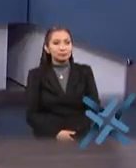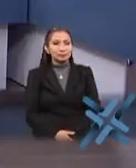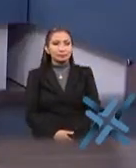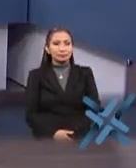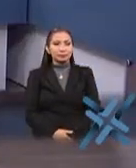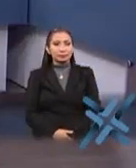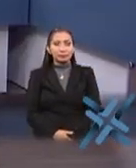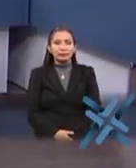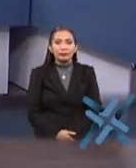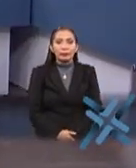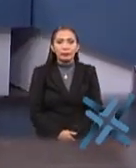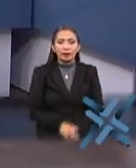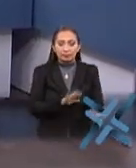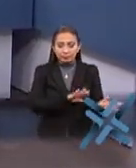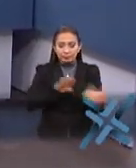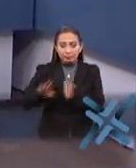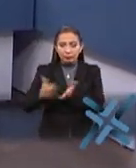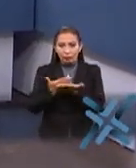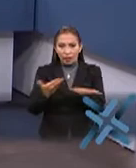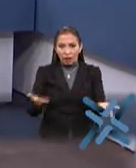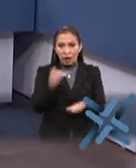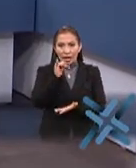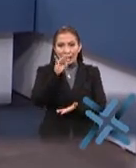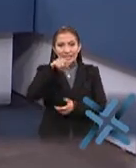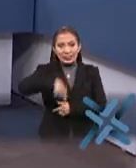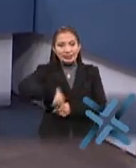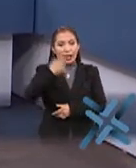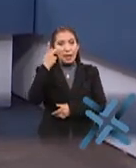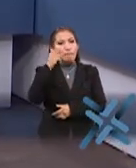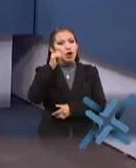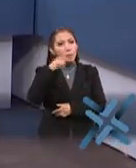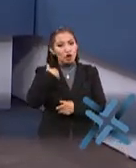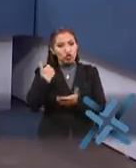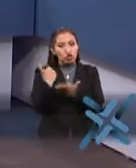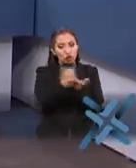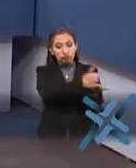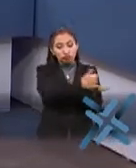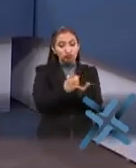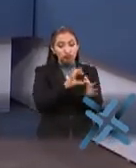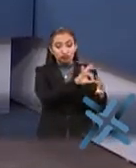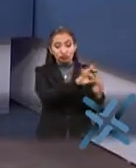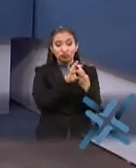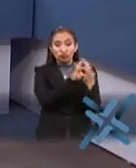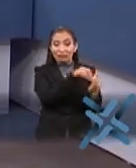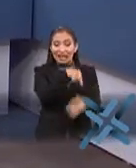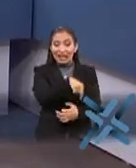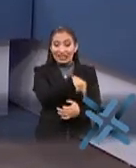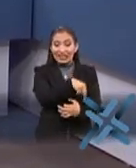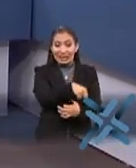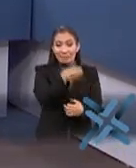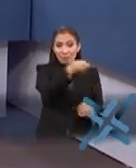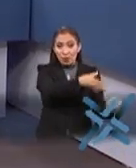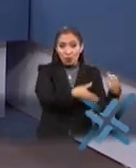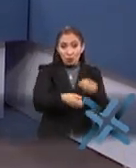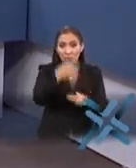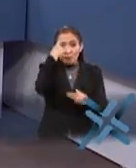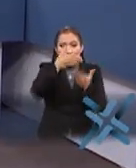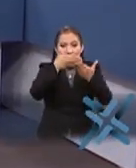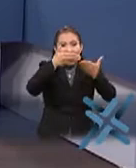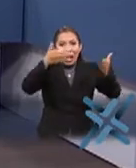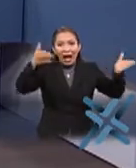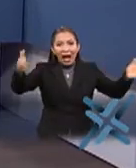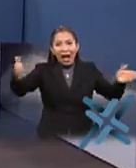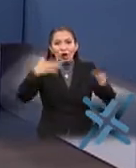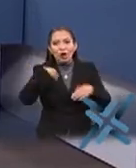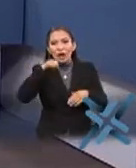Iris, entremos un poco en materia de este programa, que es que vamos a estar colaborando muy cercanamente con ustedes, por supuesto, para ampliar, como lo